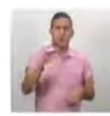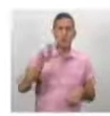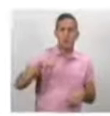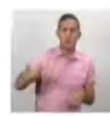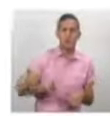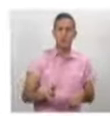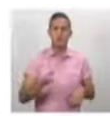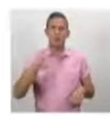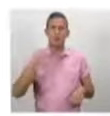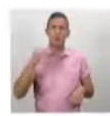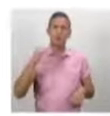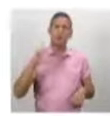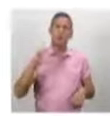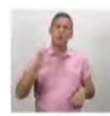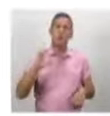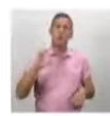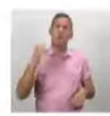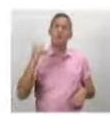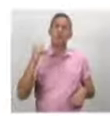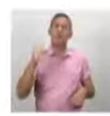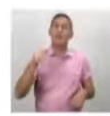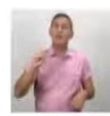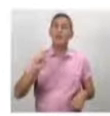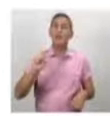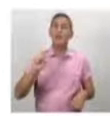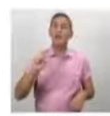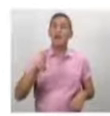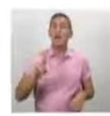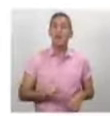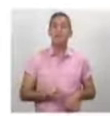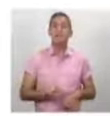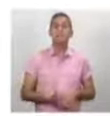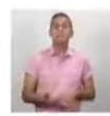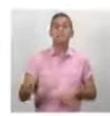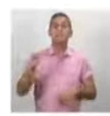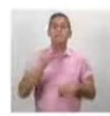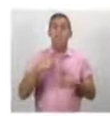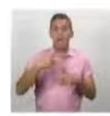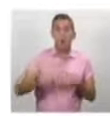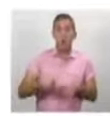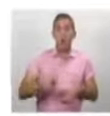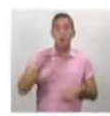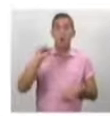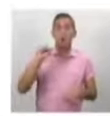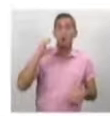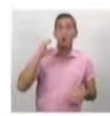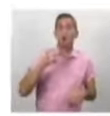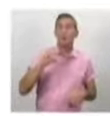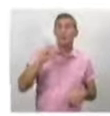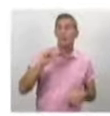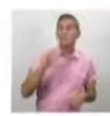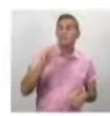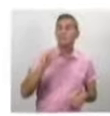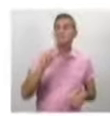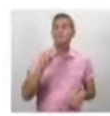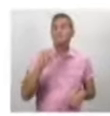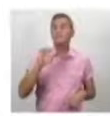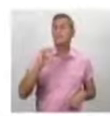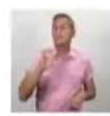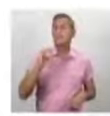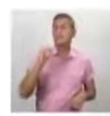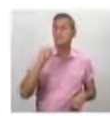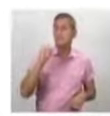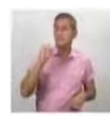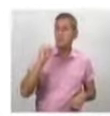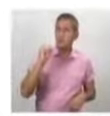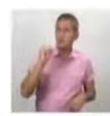citoplasma y membrana citoplasmática. Estos son elementos que le dan unidad a estas dos células, a la